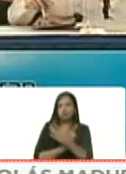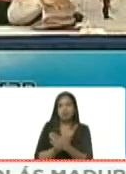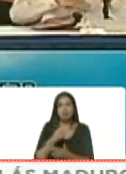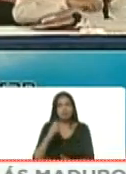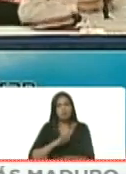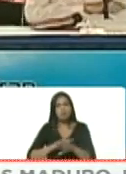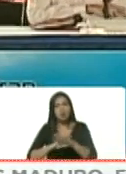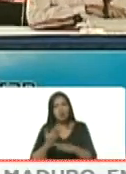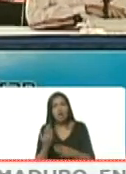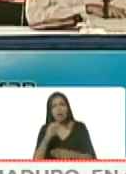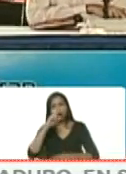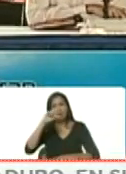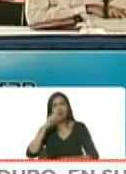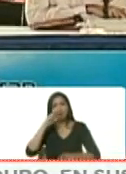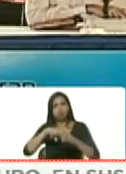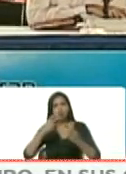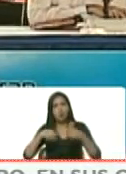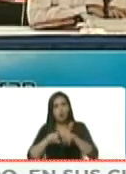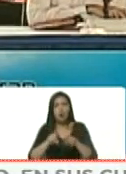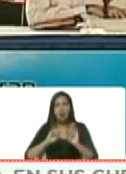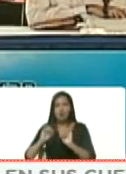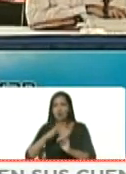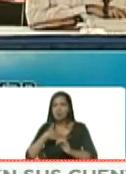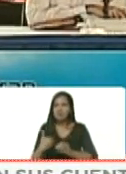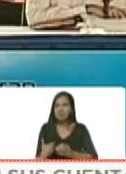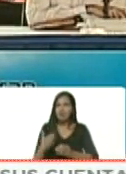Estado? ¿Por qué Maduro se sienta a hablar con los que